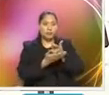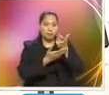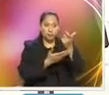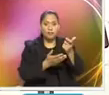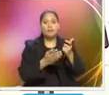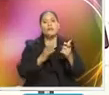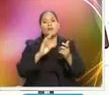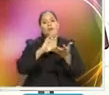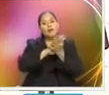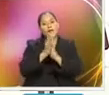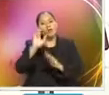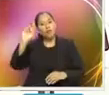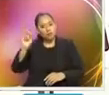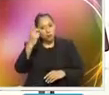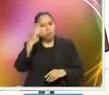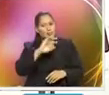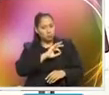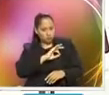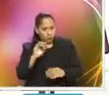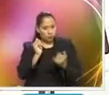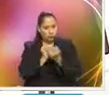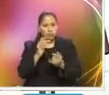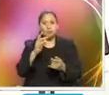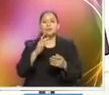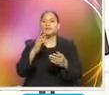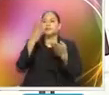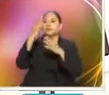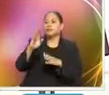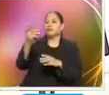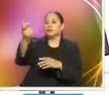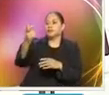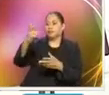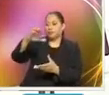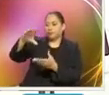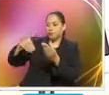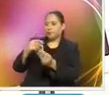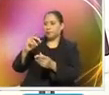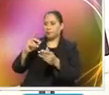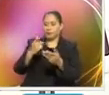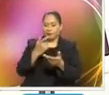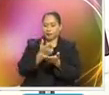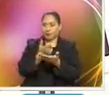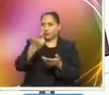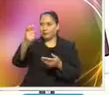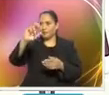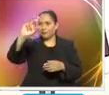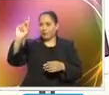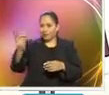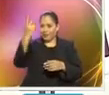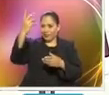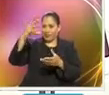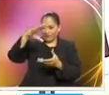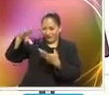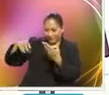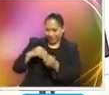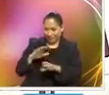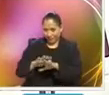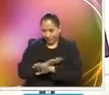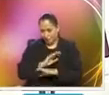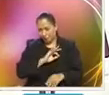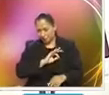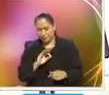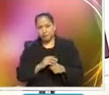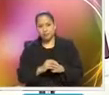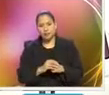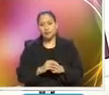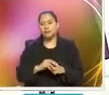dólares. Claro. Son fondos que van al banco y compran algún fondo virtual en dólares y también no es